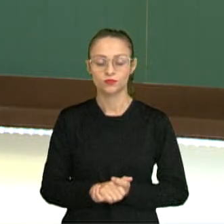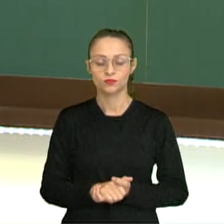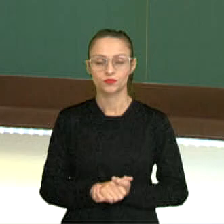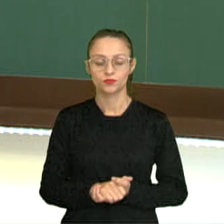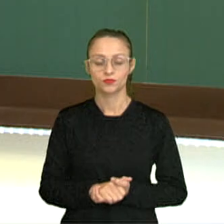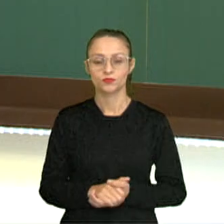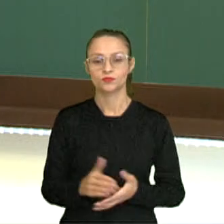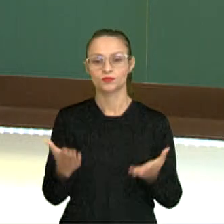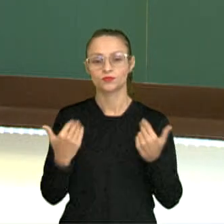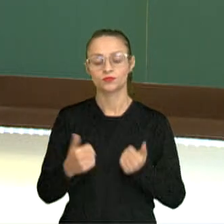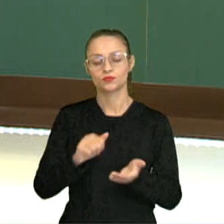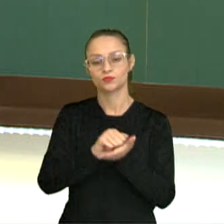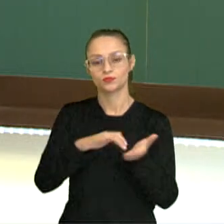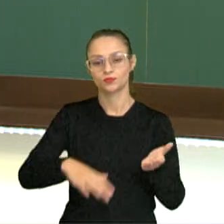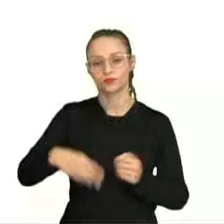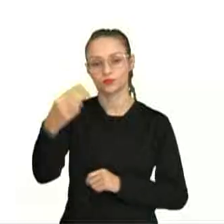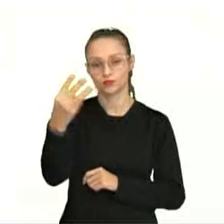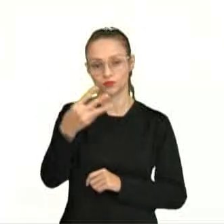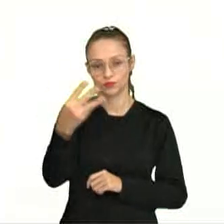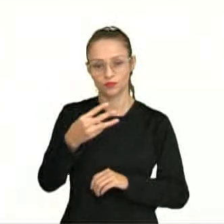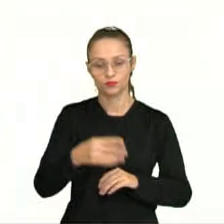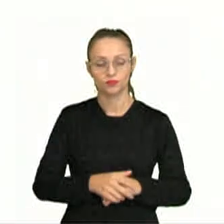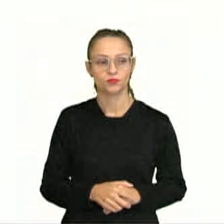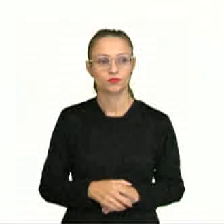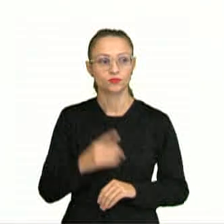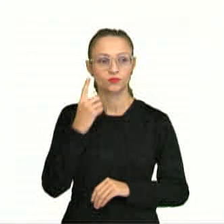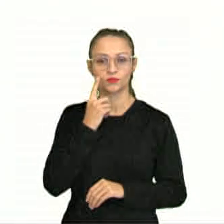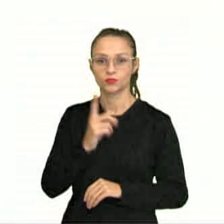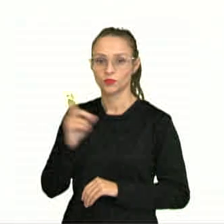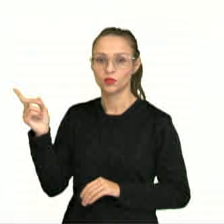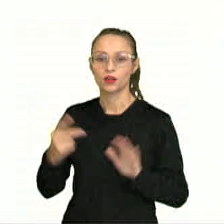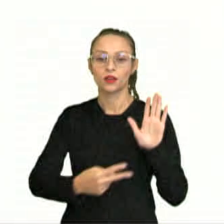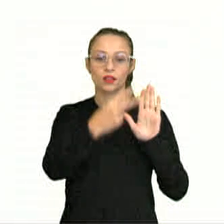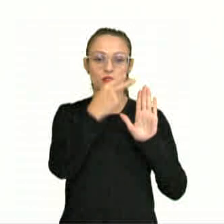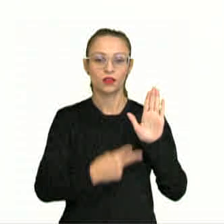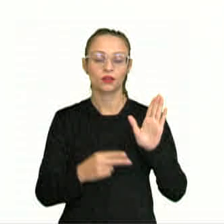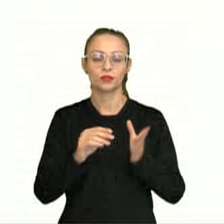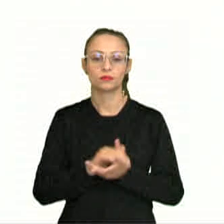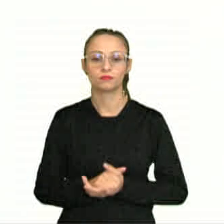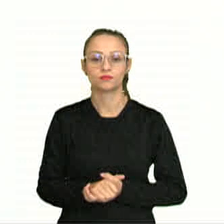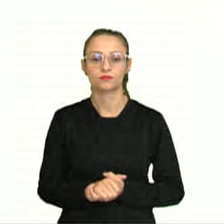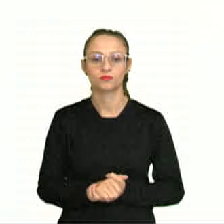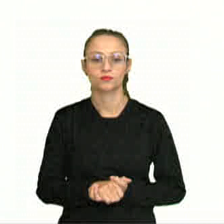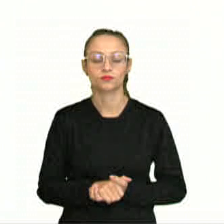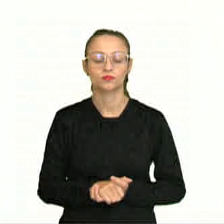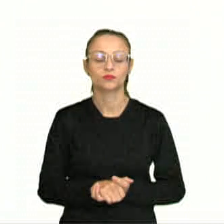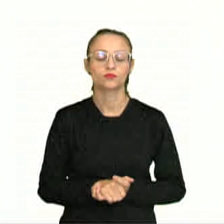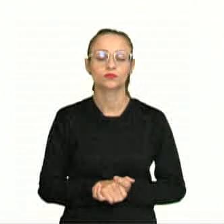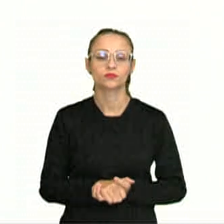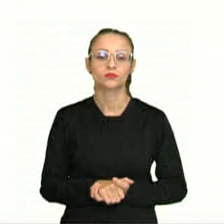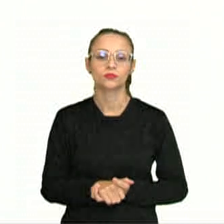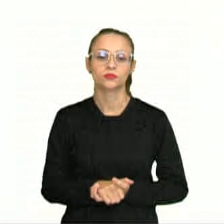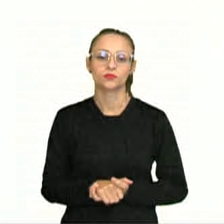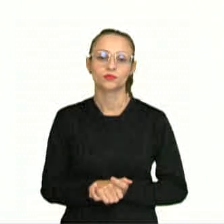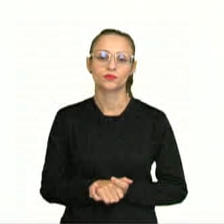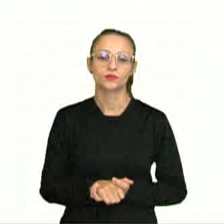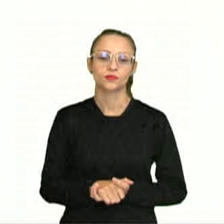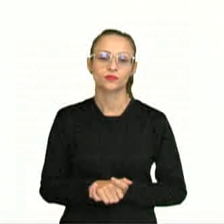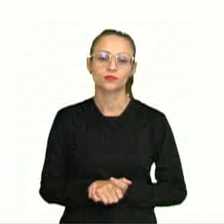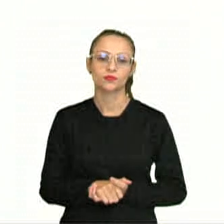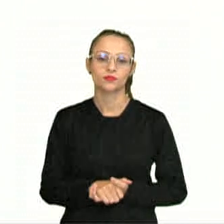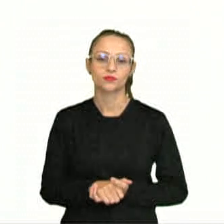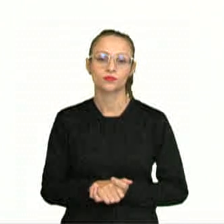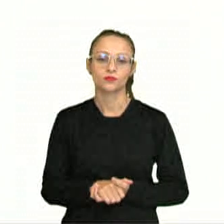Siguiendo, vamos a la actividad 3. Completa las frases a continuación con los